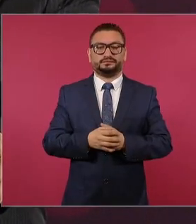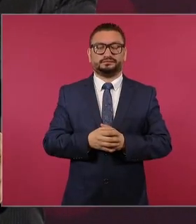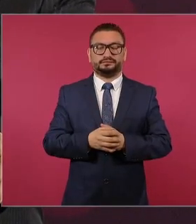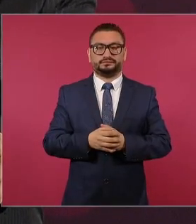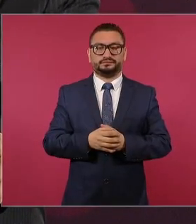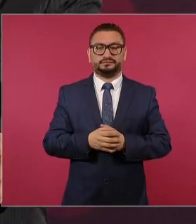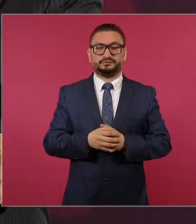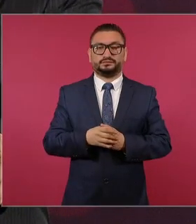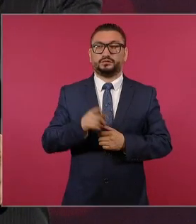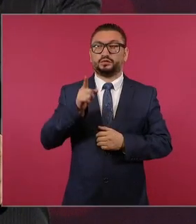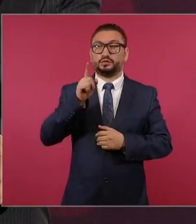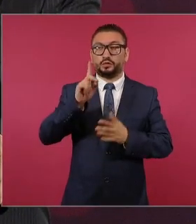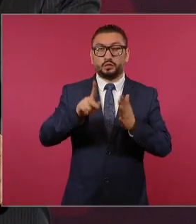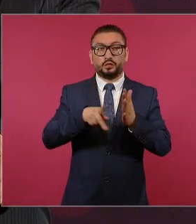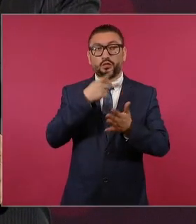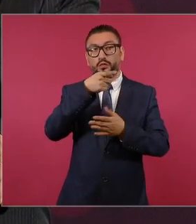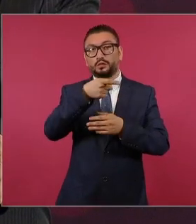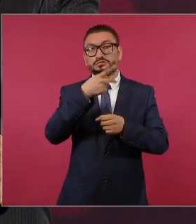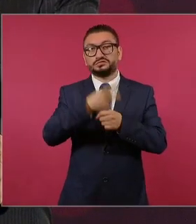eres reincidente,